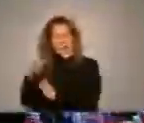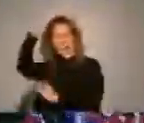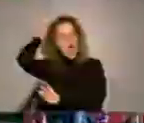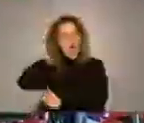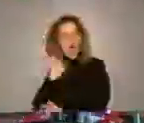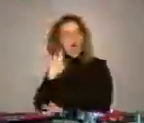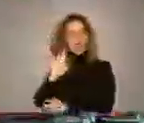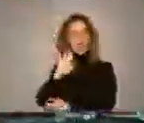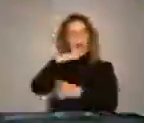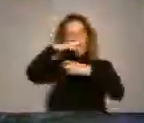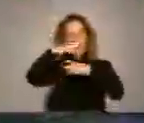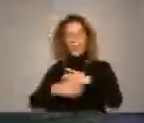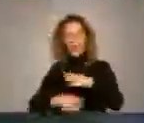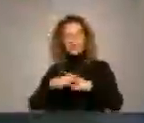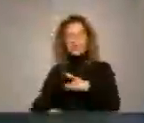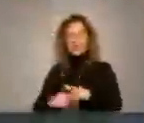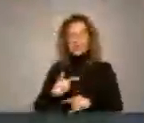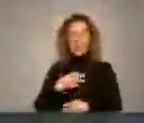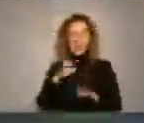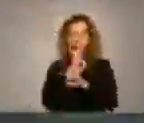lotería es un aficionado.